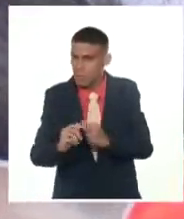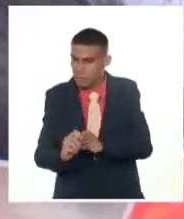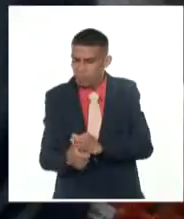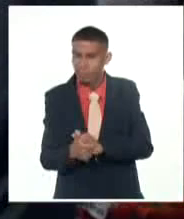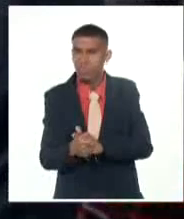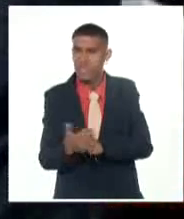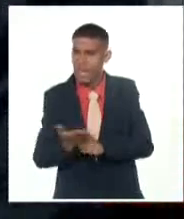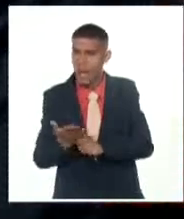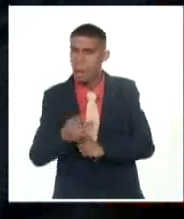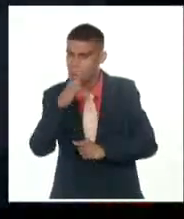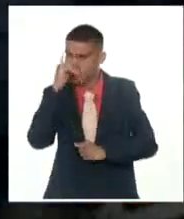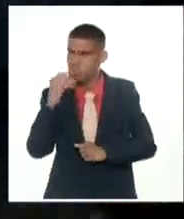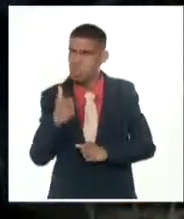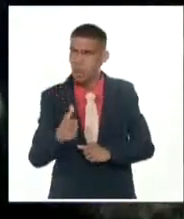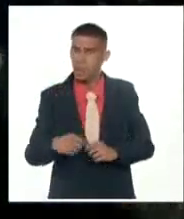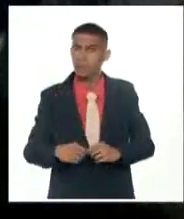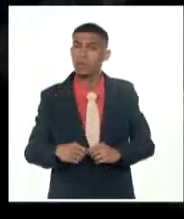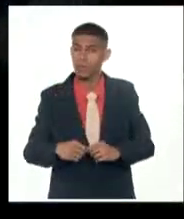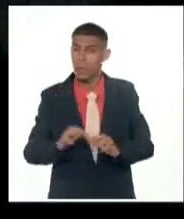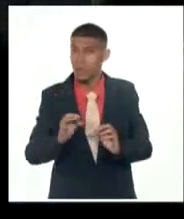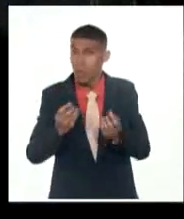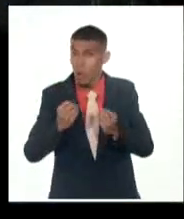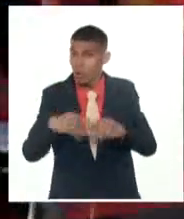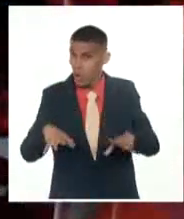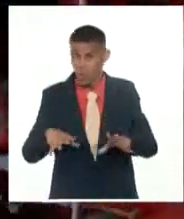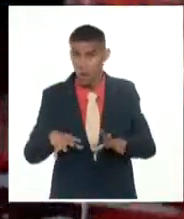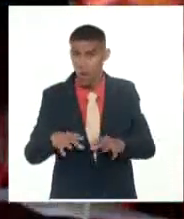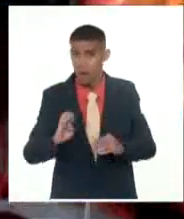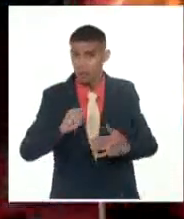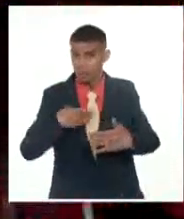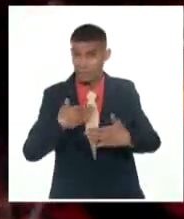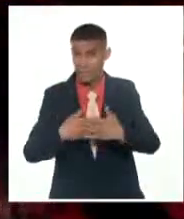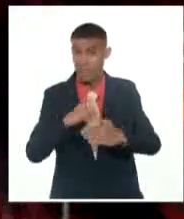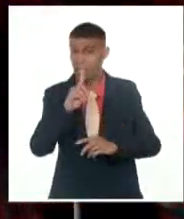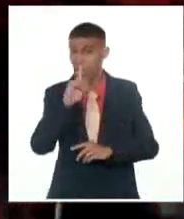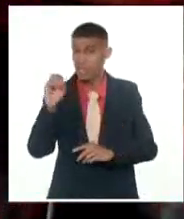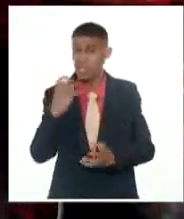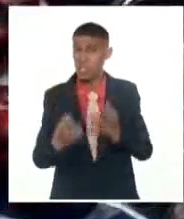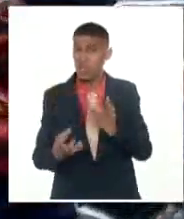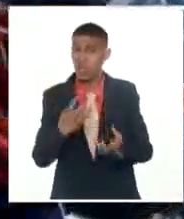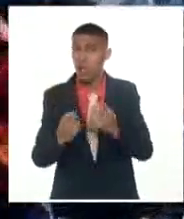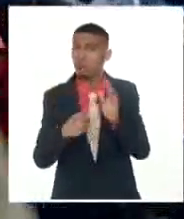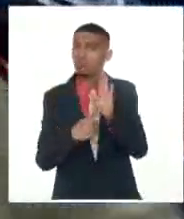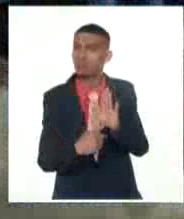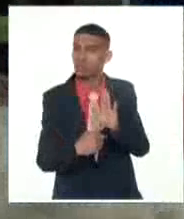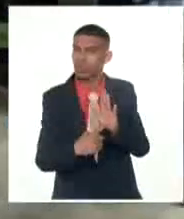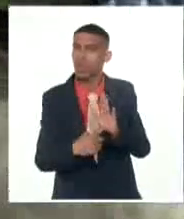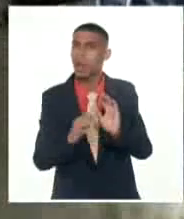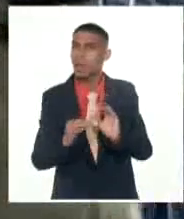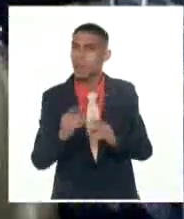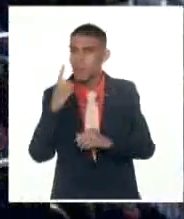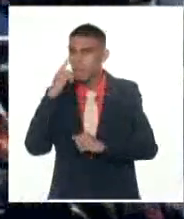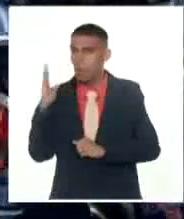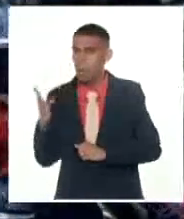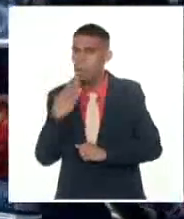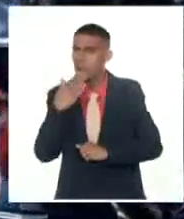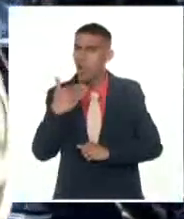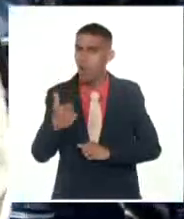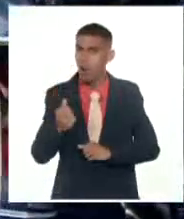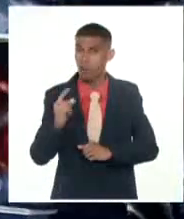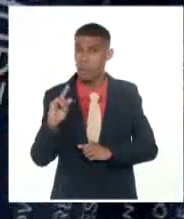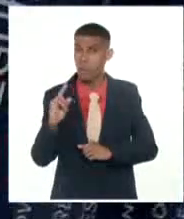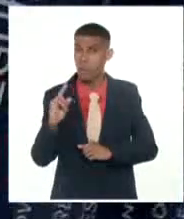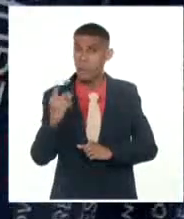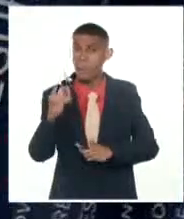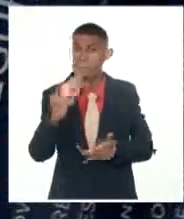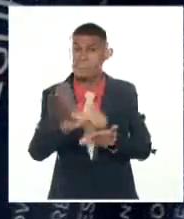combustible enteramente natural que la mayor empresa agropecuaria Cienfueguera mostrará como un producto exportable durante la primera